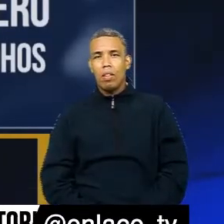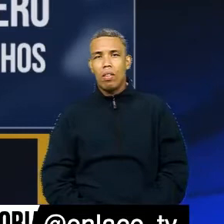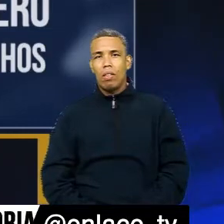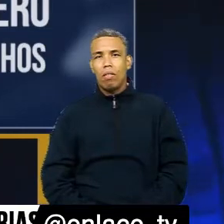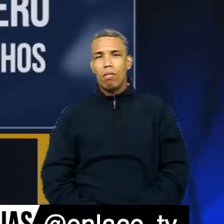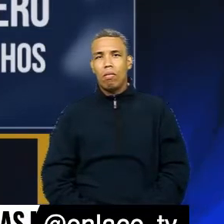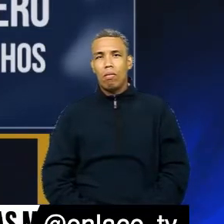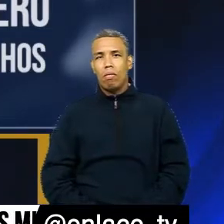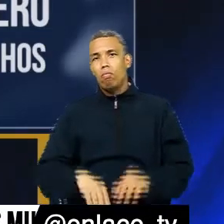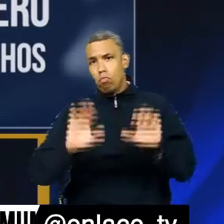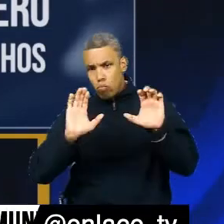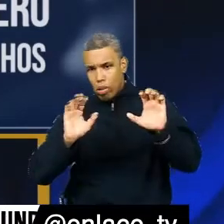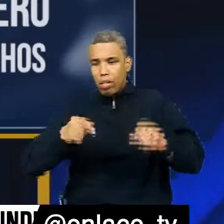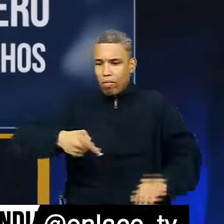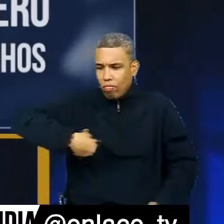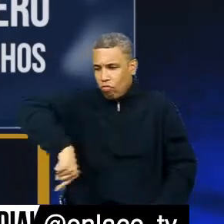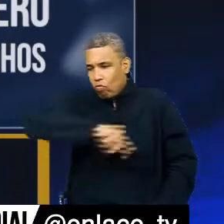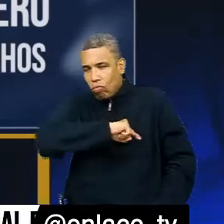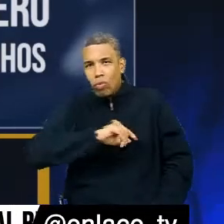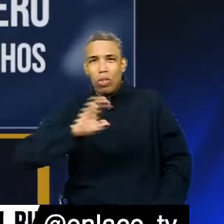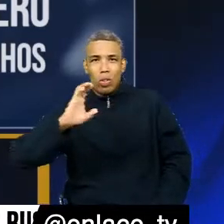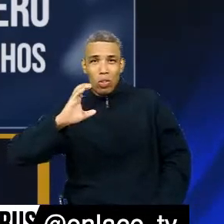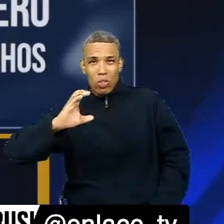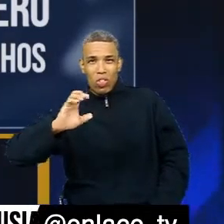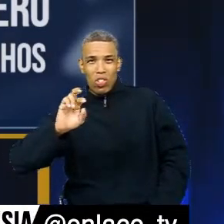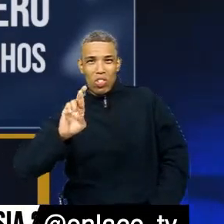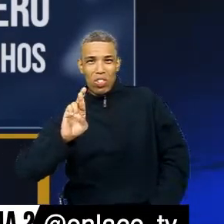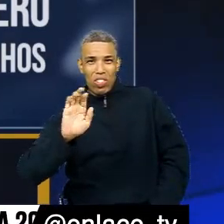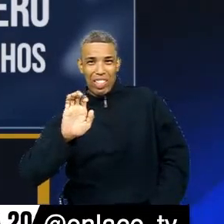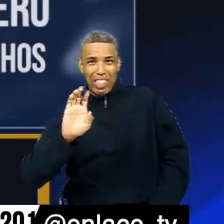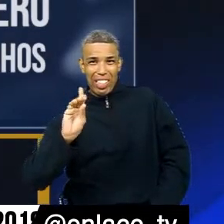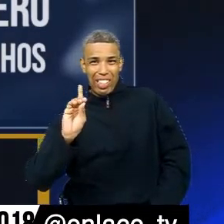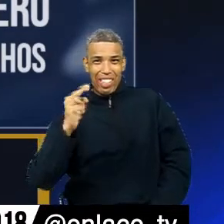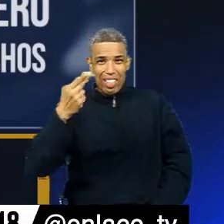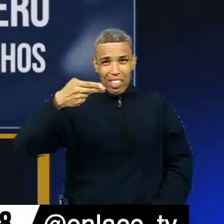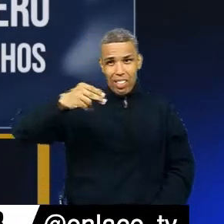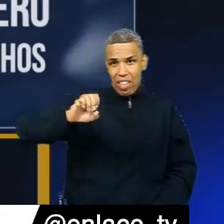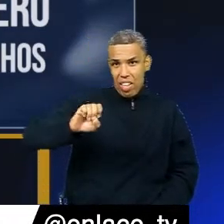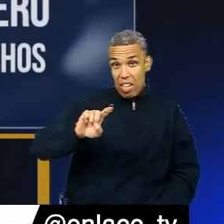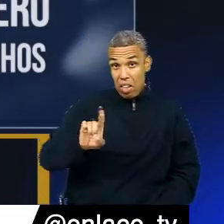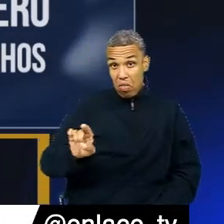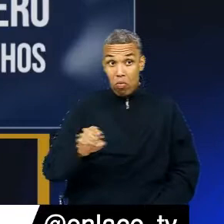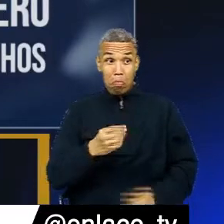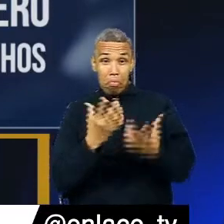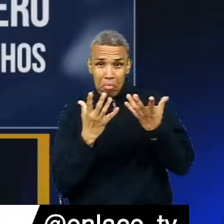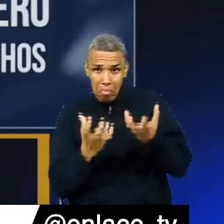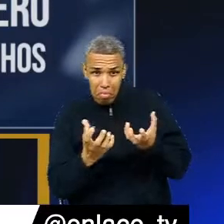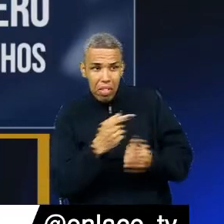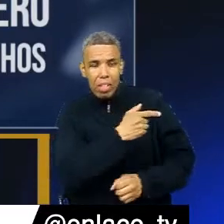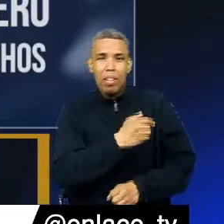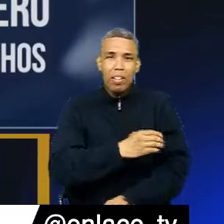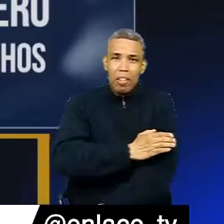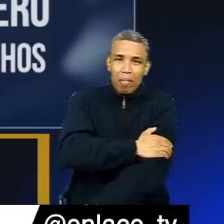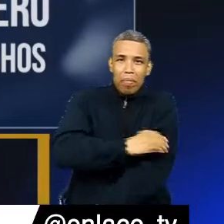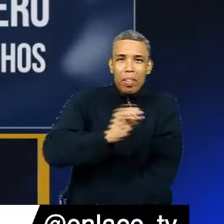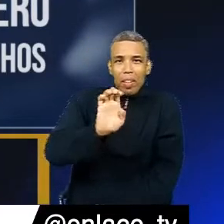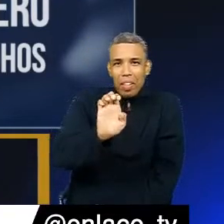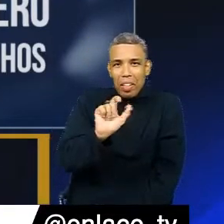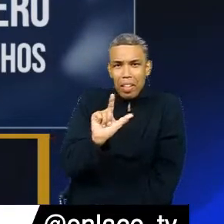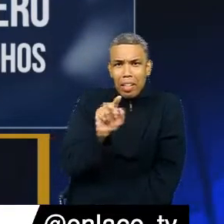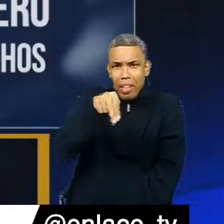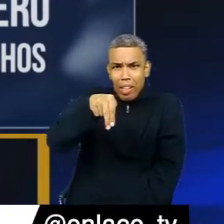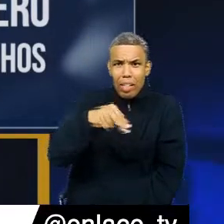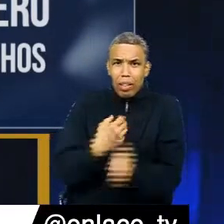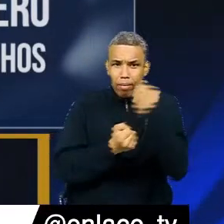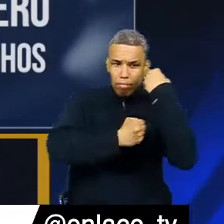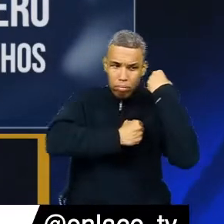particularmente desde la Corporación Credos saludamos este acercamiento, esa voluntad política de paz